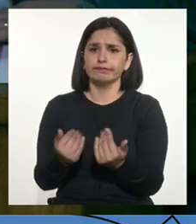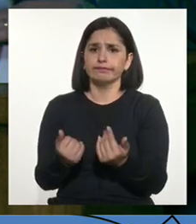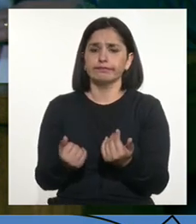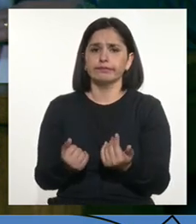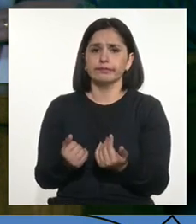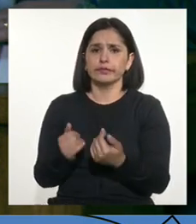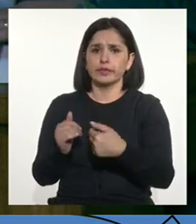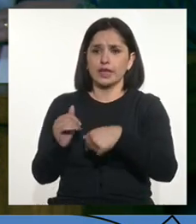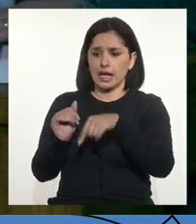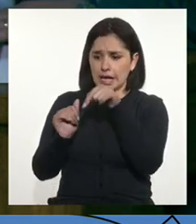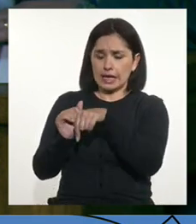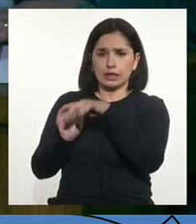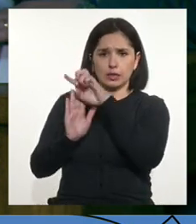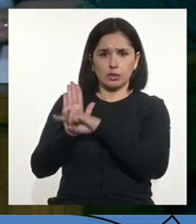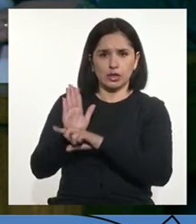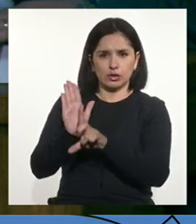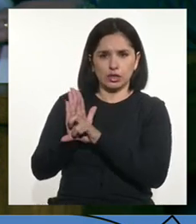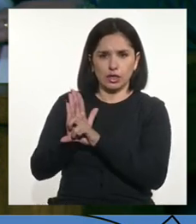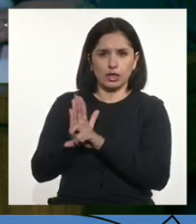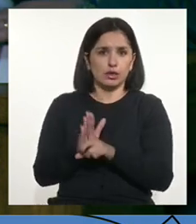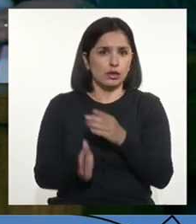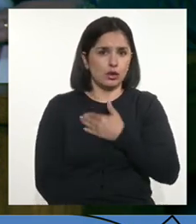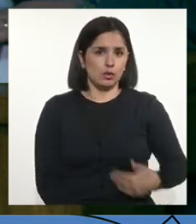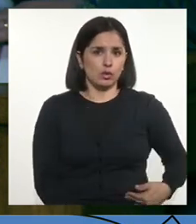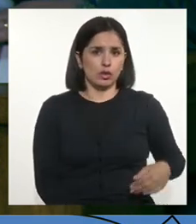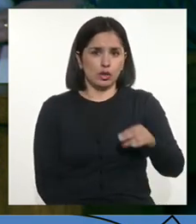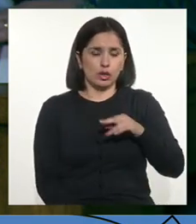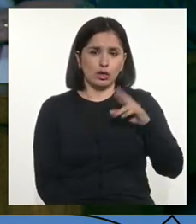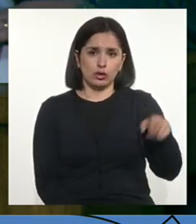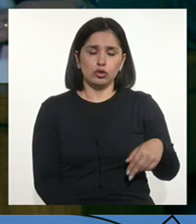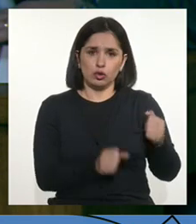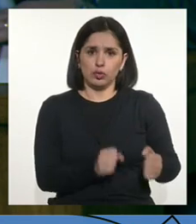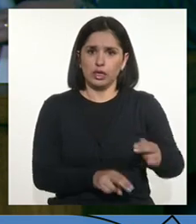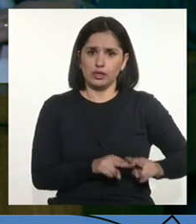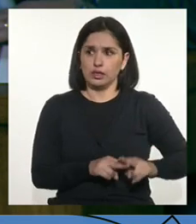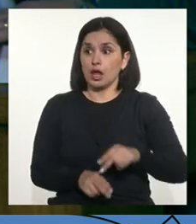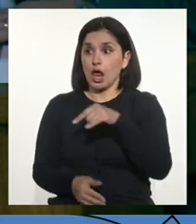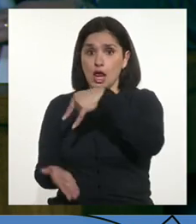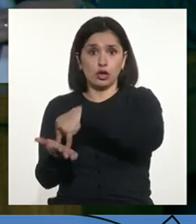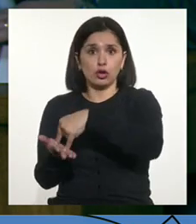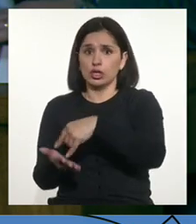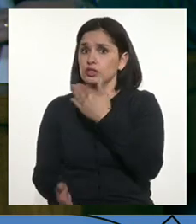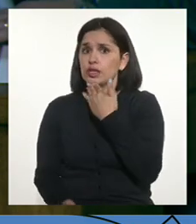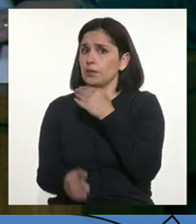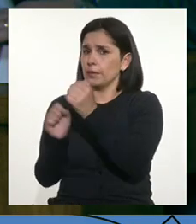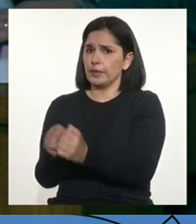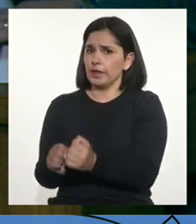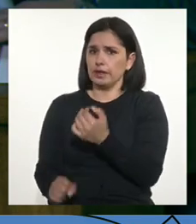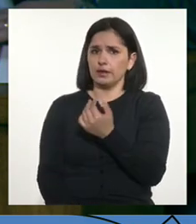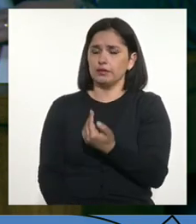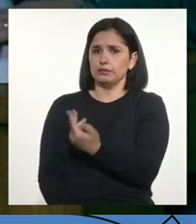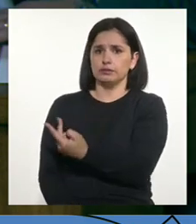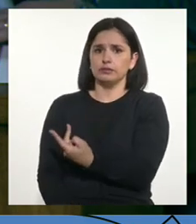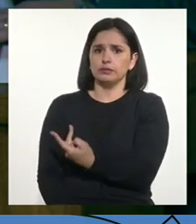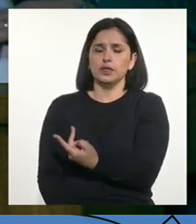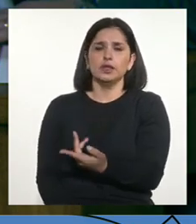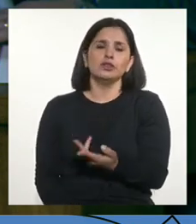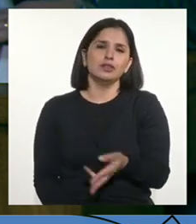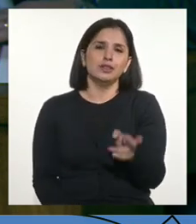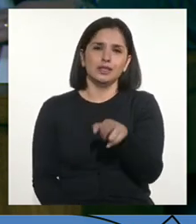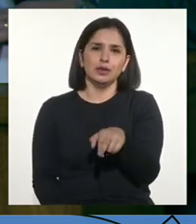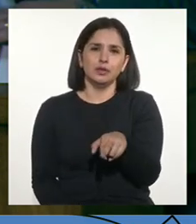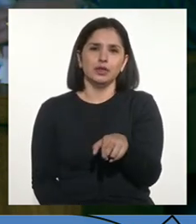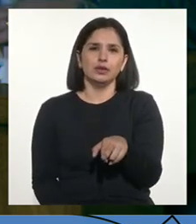la norma que establecía el poder ejecutivo lo puede hacer y es más el nuevo congreso nacional lo puede hacer tanto es así reiteró